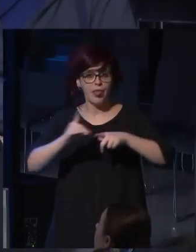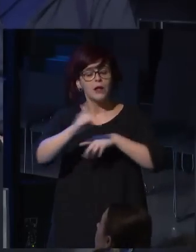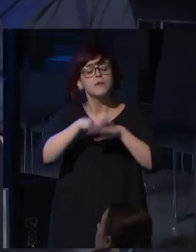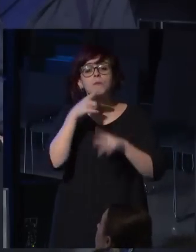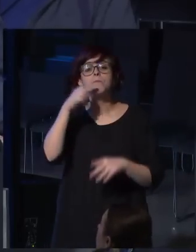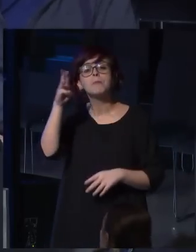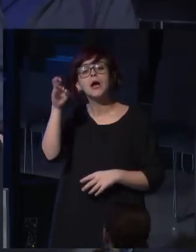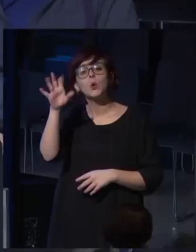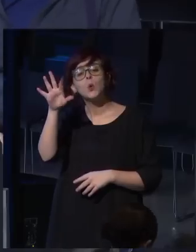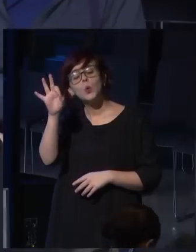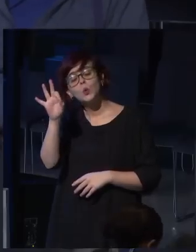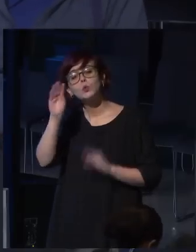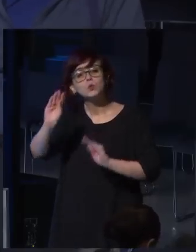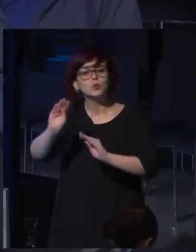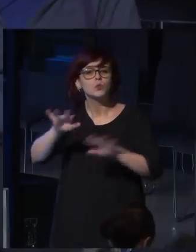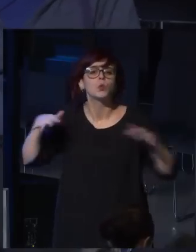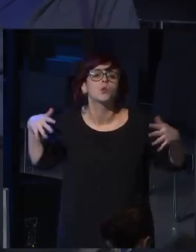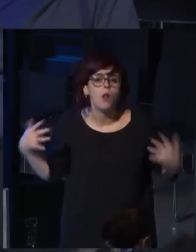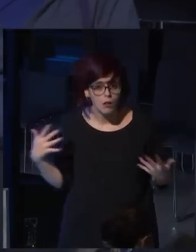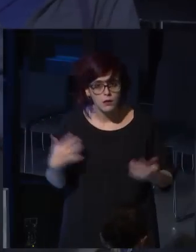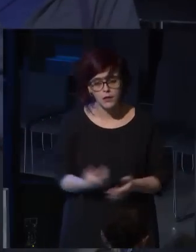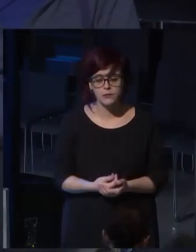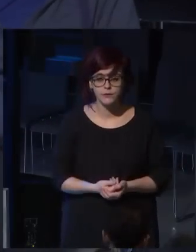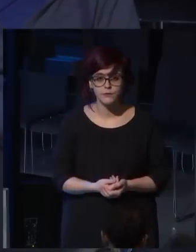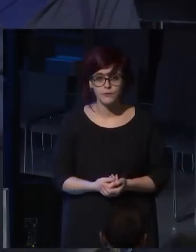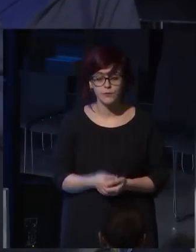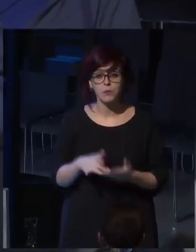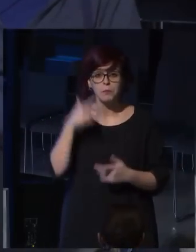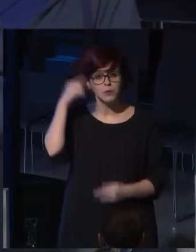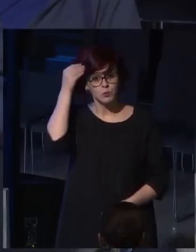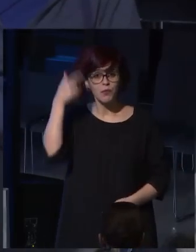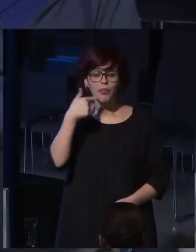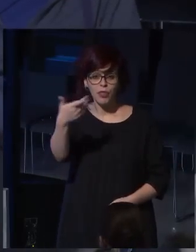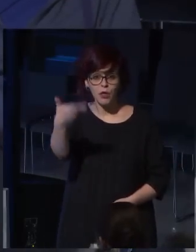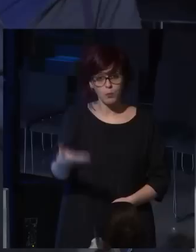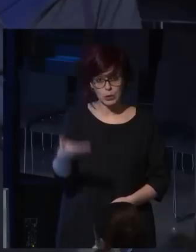Paco? Hombre, yo creo que lo que dices es importante porque